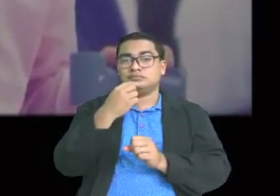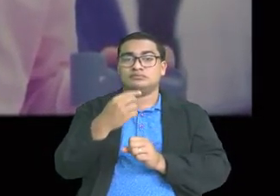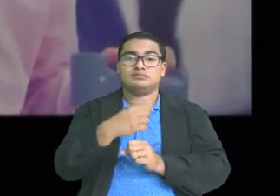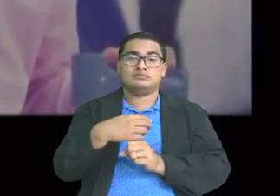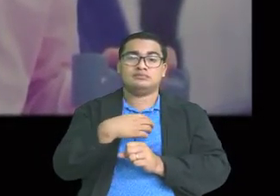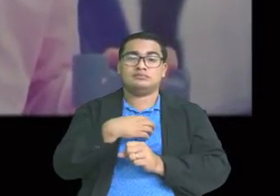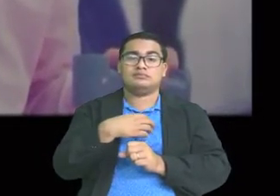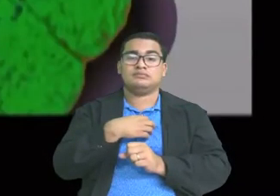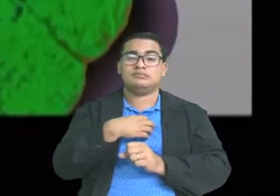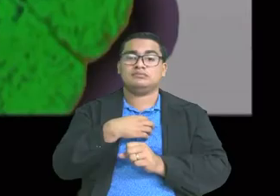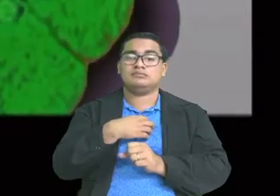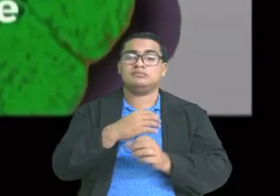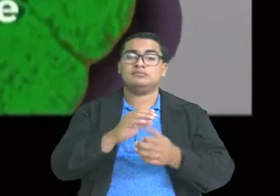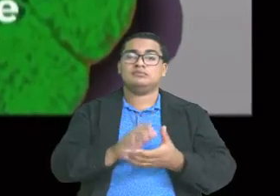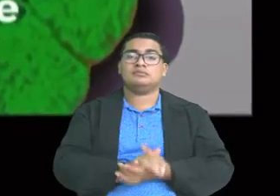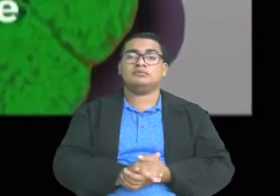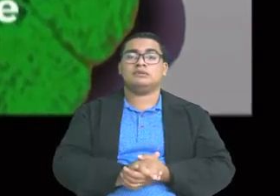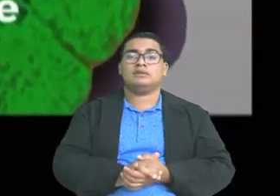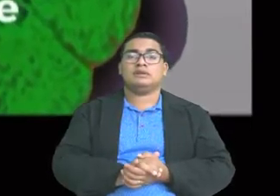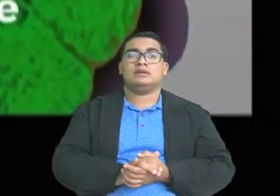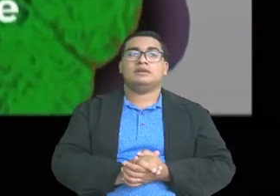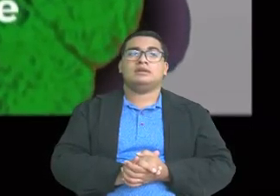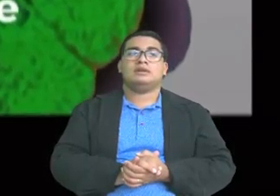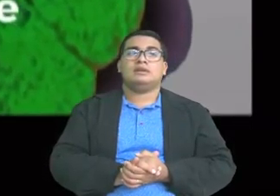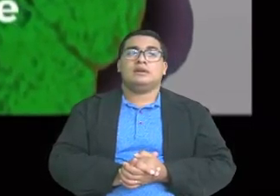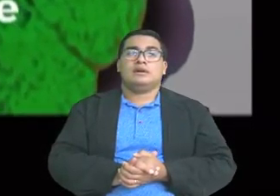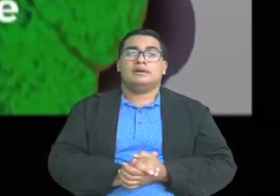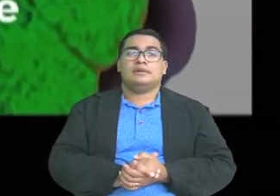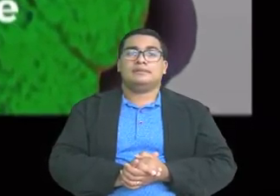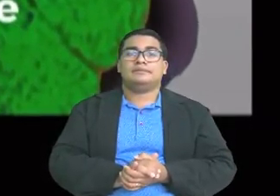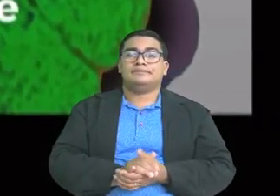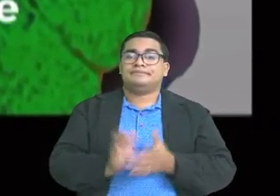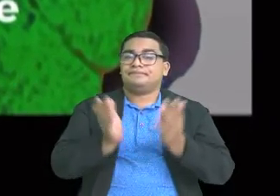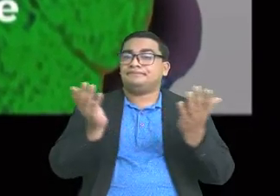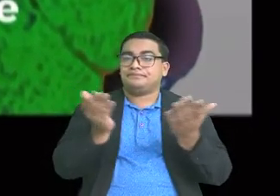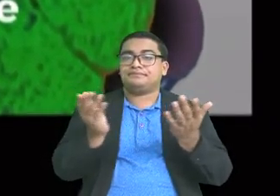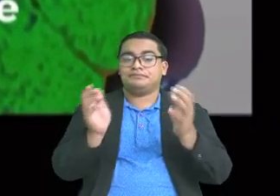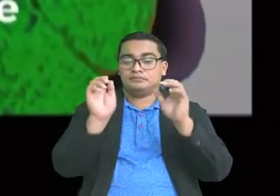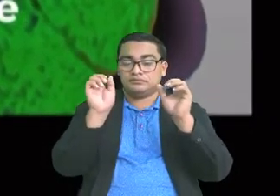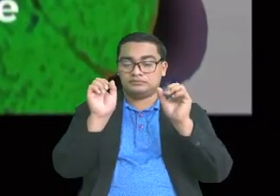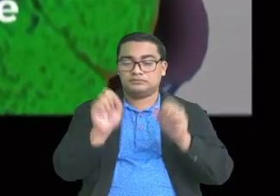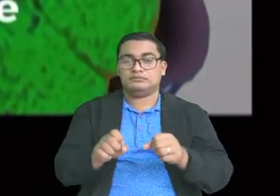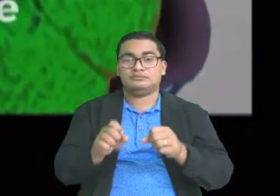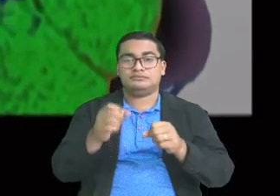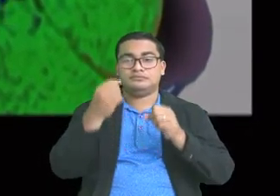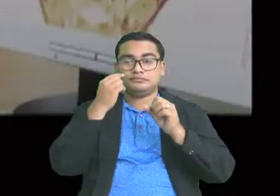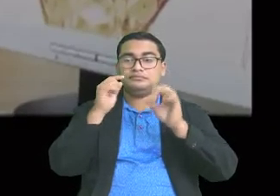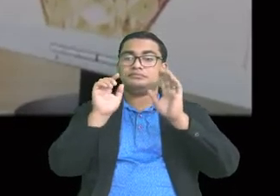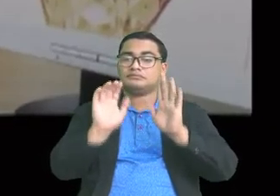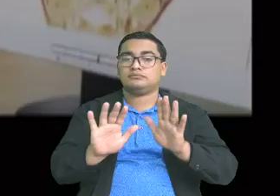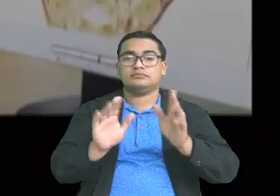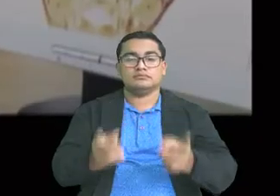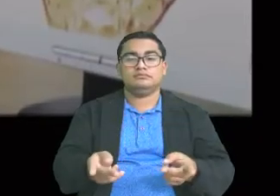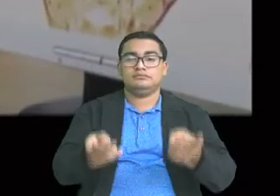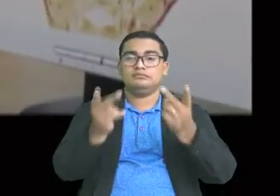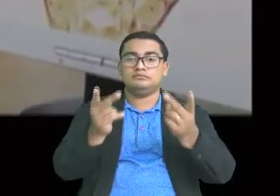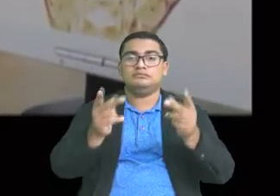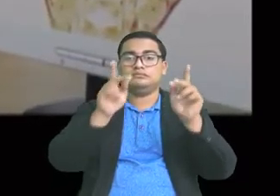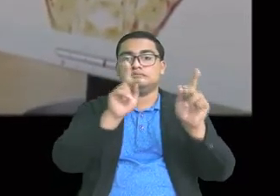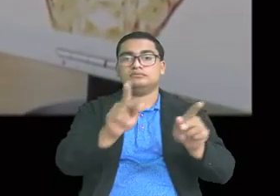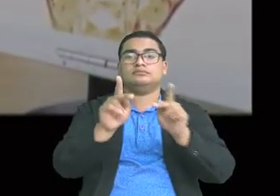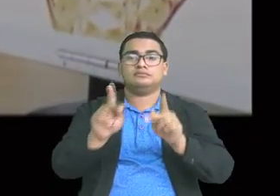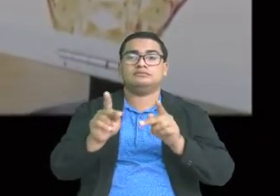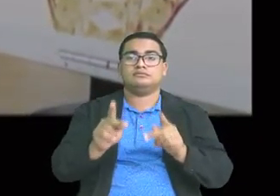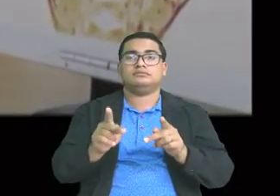vista quirúrgico para el drenaje, ¿verdad? Eso es una medida que va en tratar de salvar la vida de un paciente,